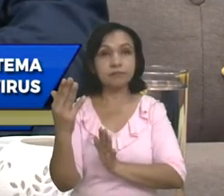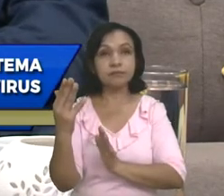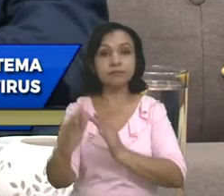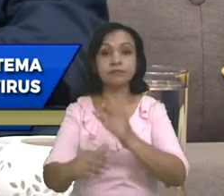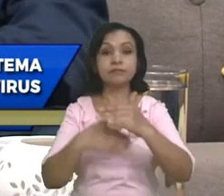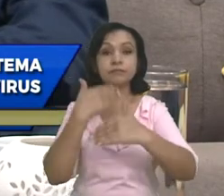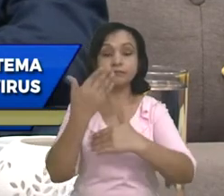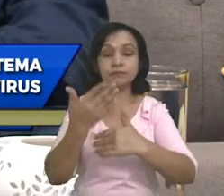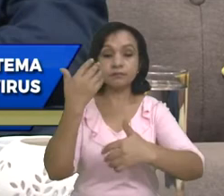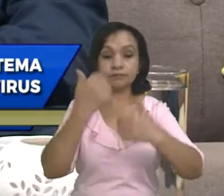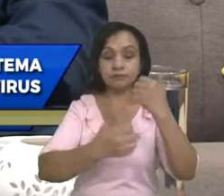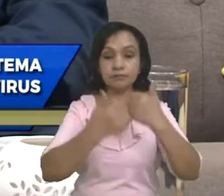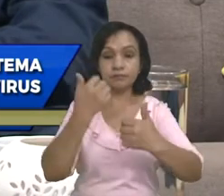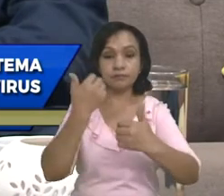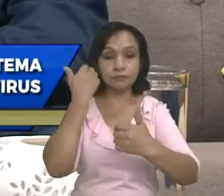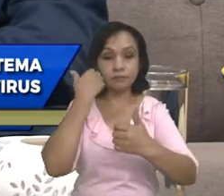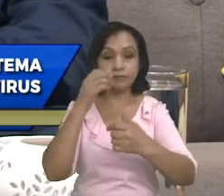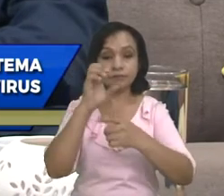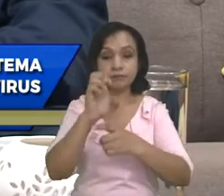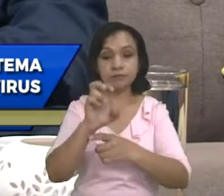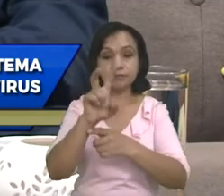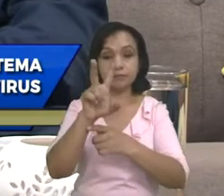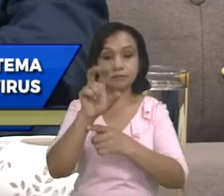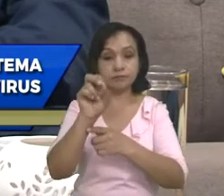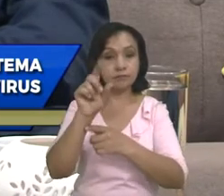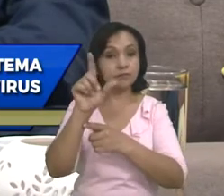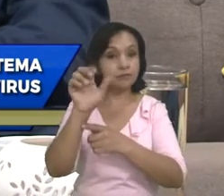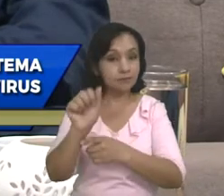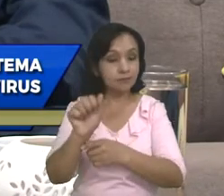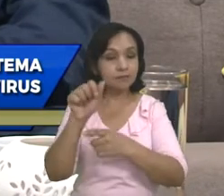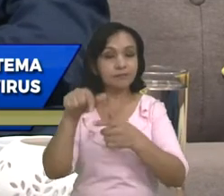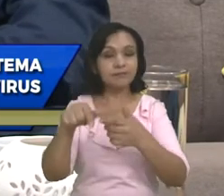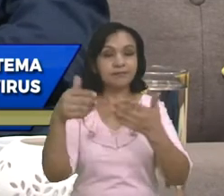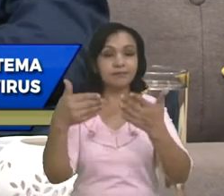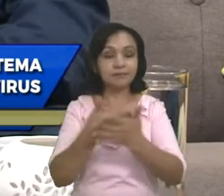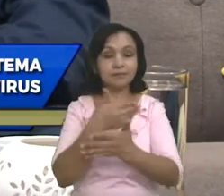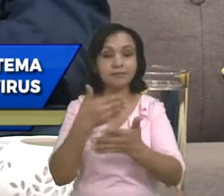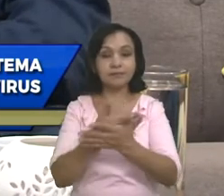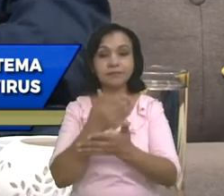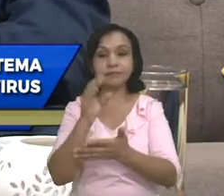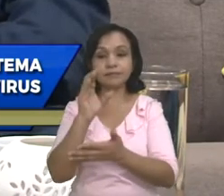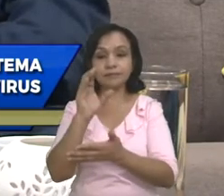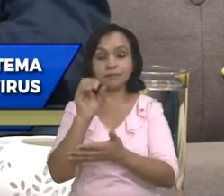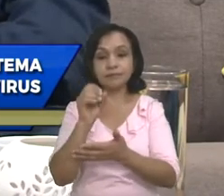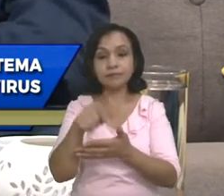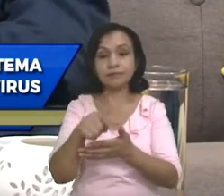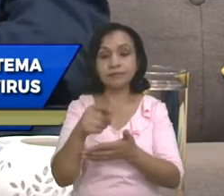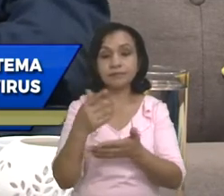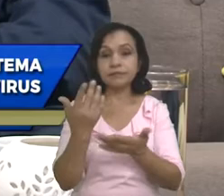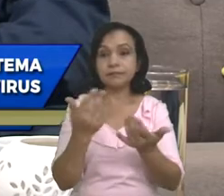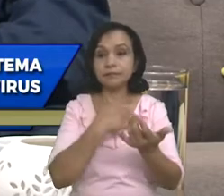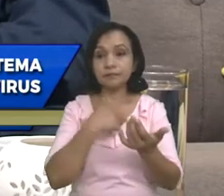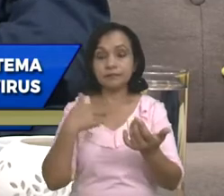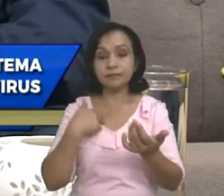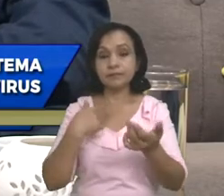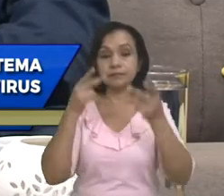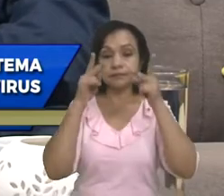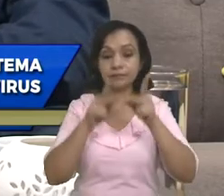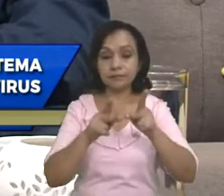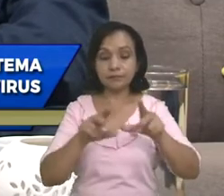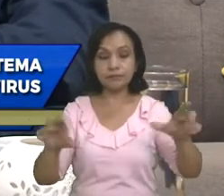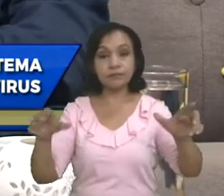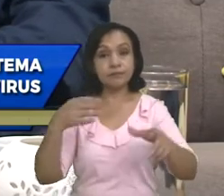amenaza de pandemia del ébola que ahora esto lo que hicimos fue inmediatamente actualizar nuestros planes